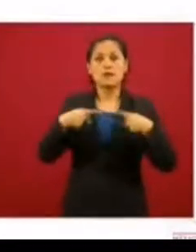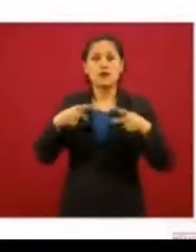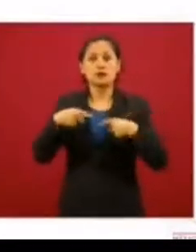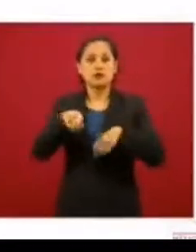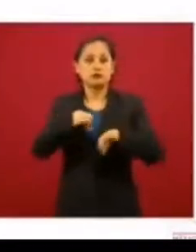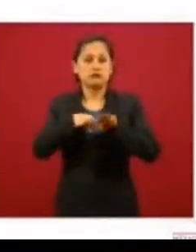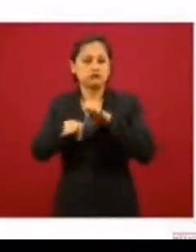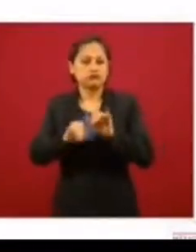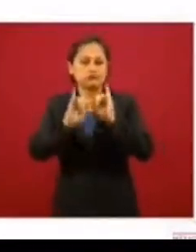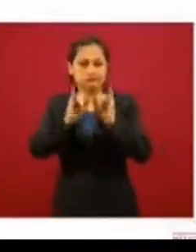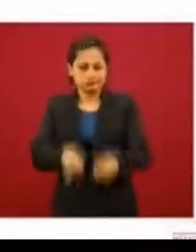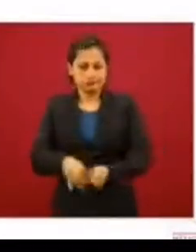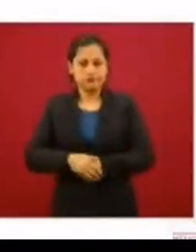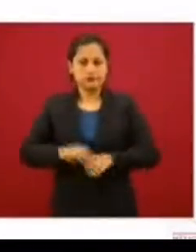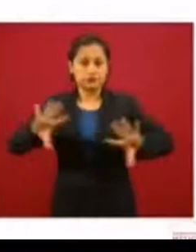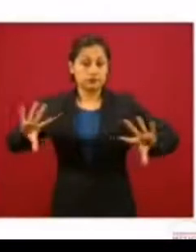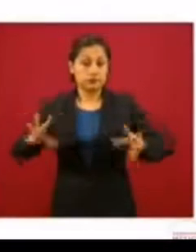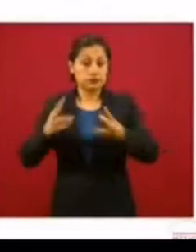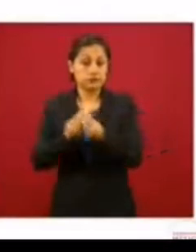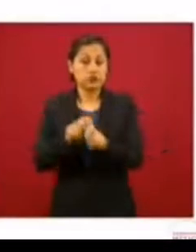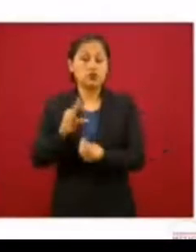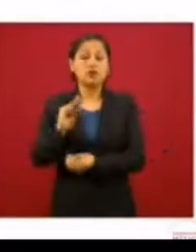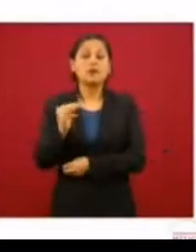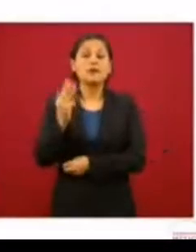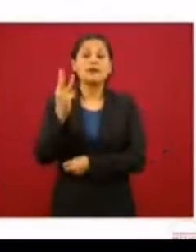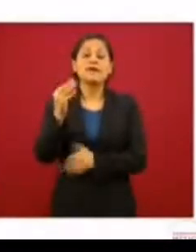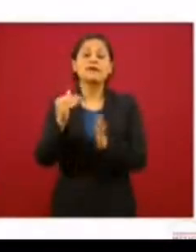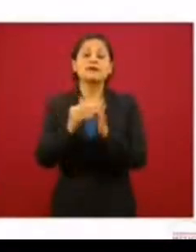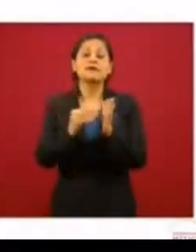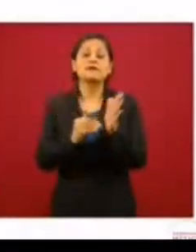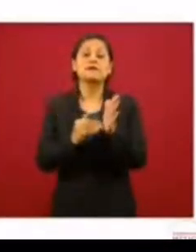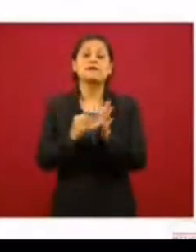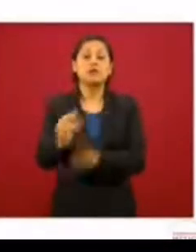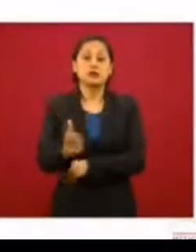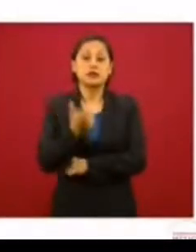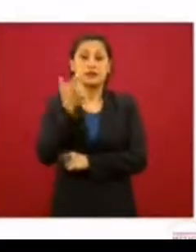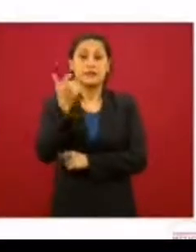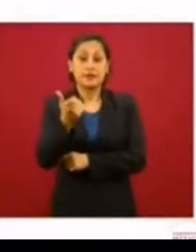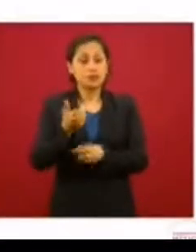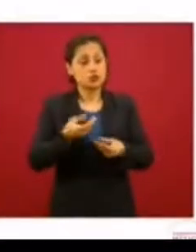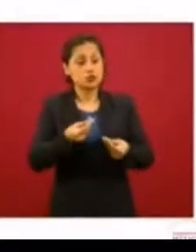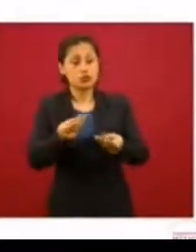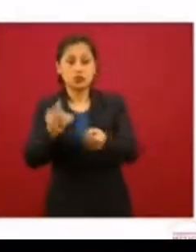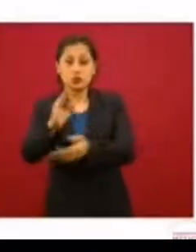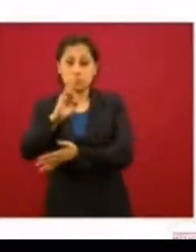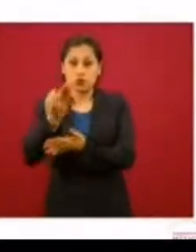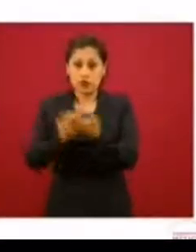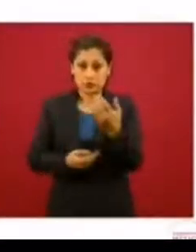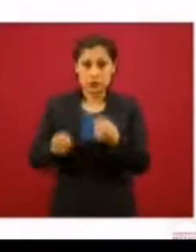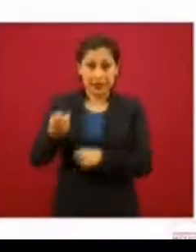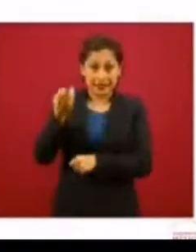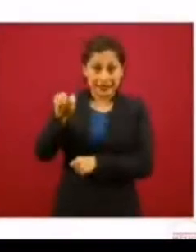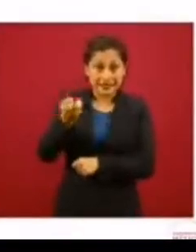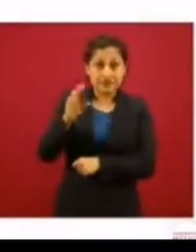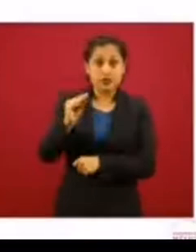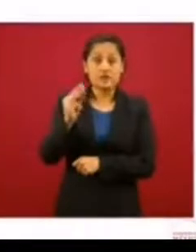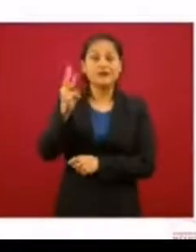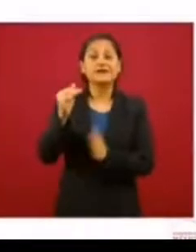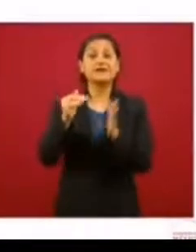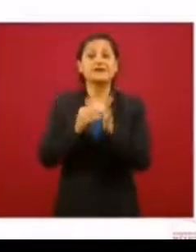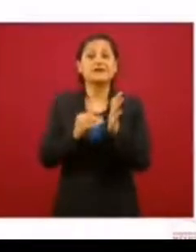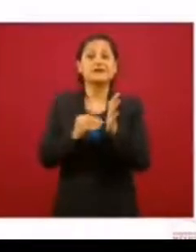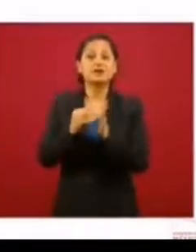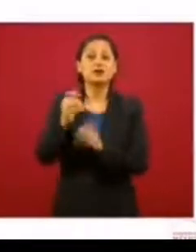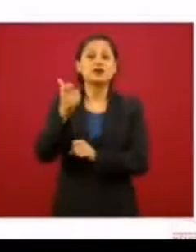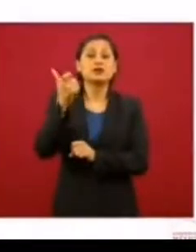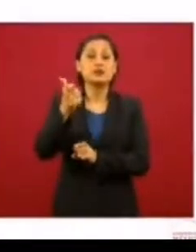operaciones el monto de las facturas ascendió a 93 mil millones de pesos estos 93 mil millones de pesos si hubieran pagado iva